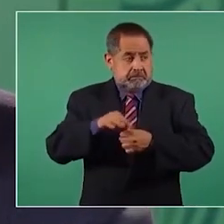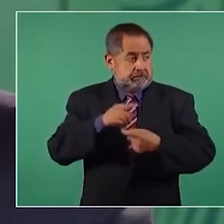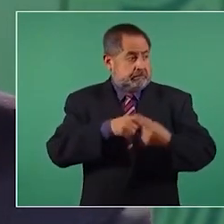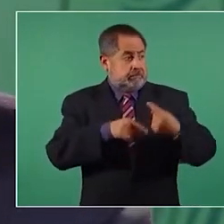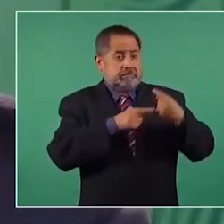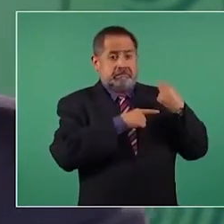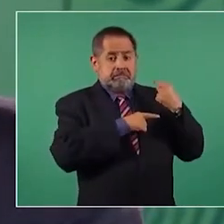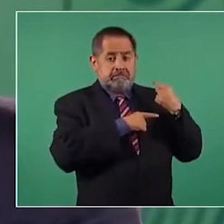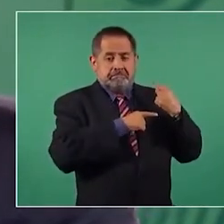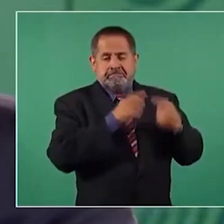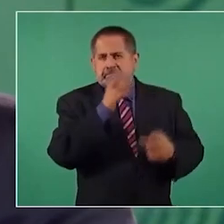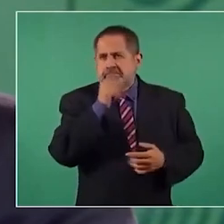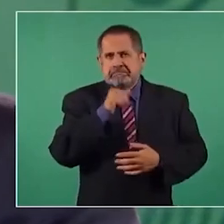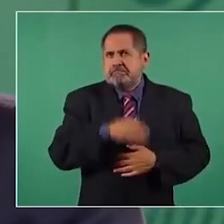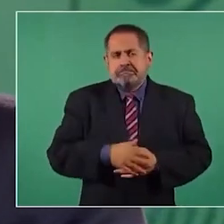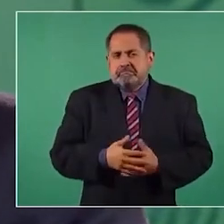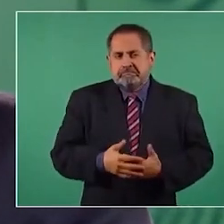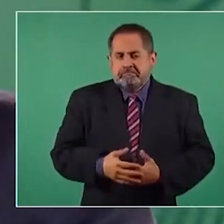a